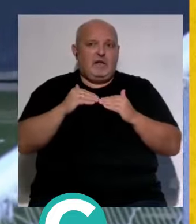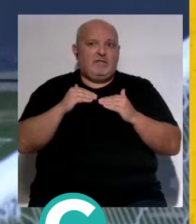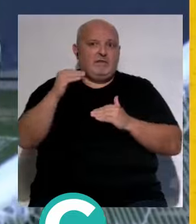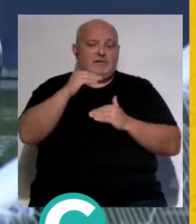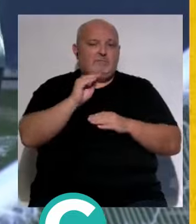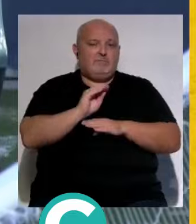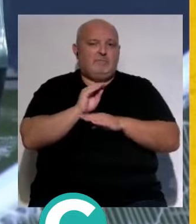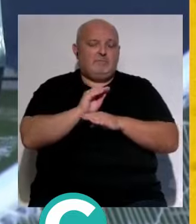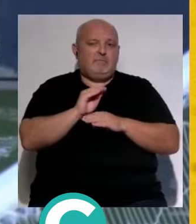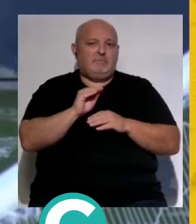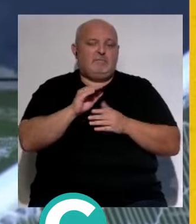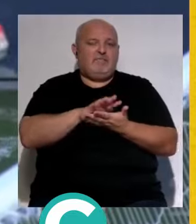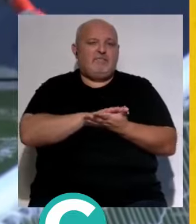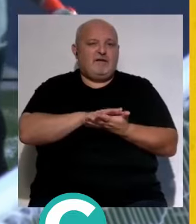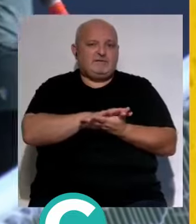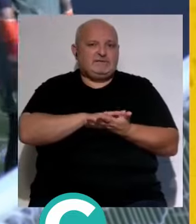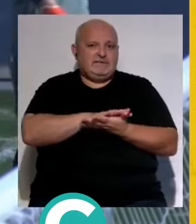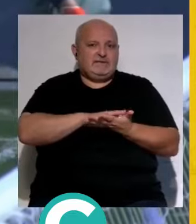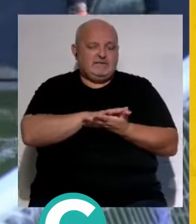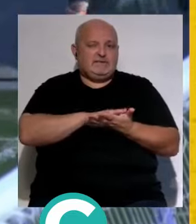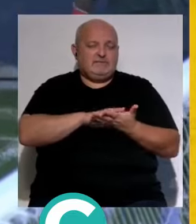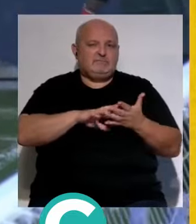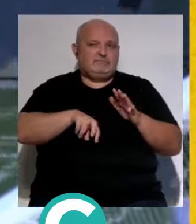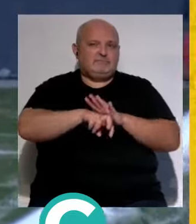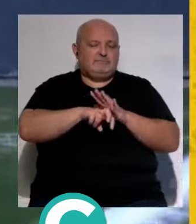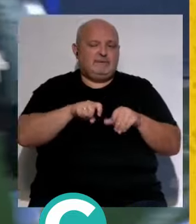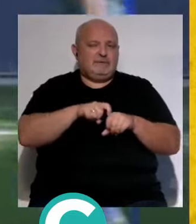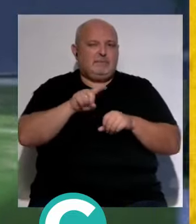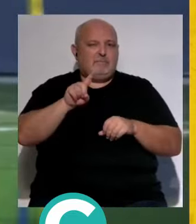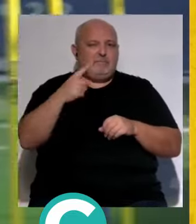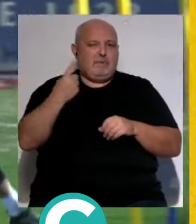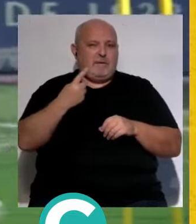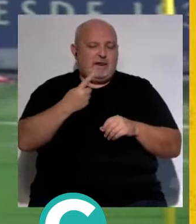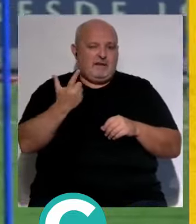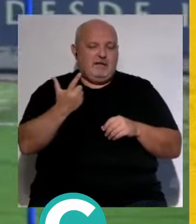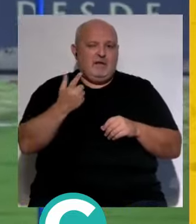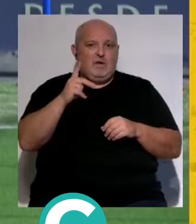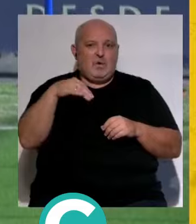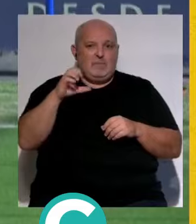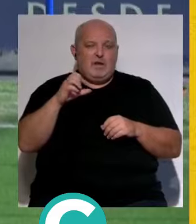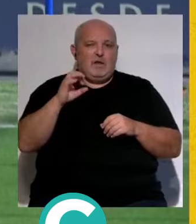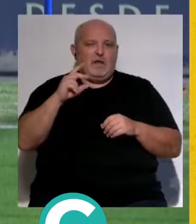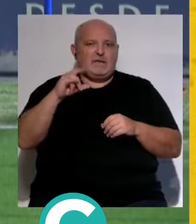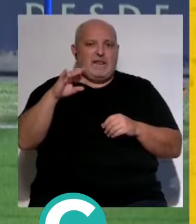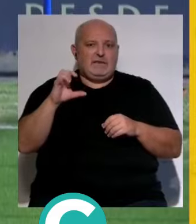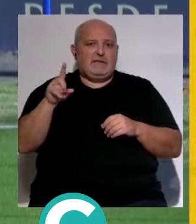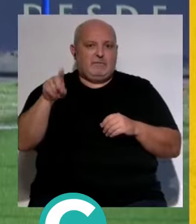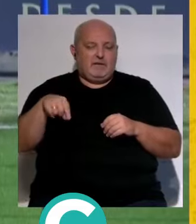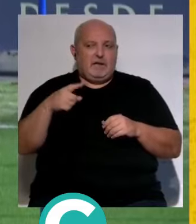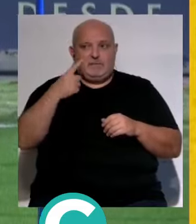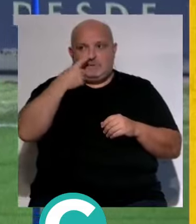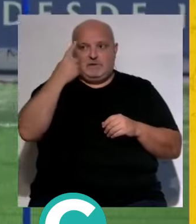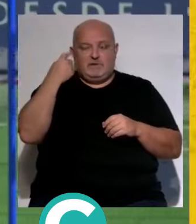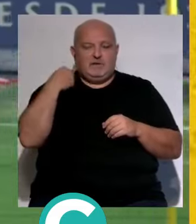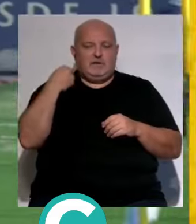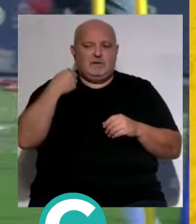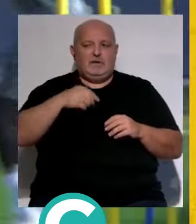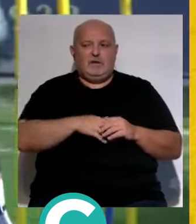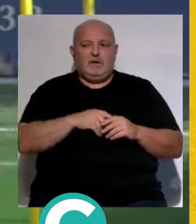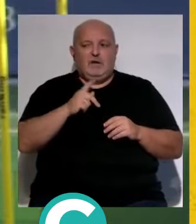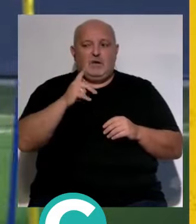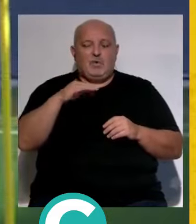tenemos que mantener una base de futbolistas de primera división, ¿no? En este caso, Koumé, el mismo Escalante, que es cierto de que el año pasado no hizo una